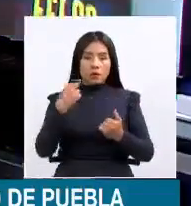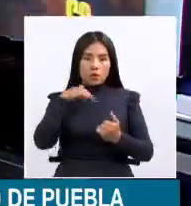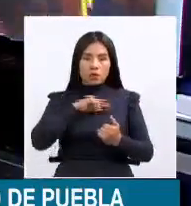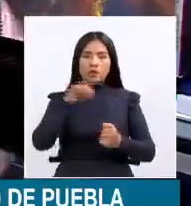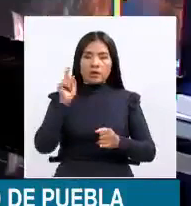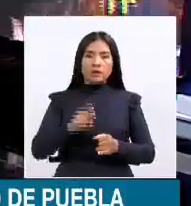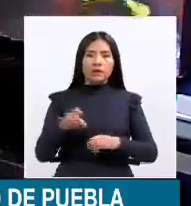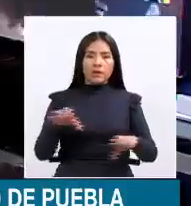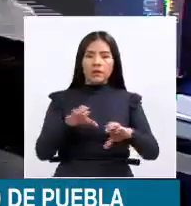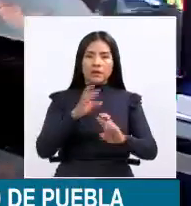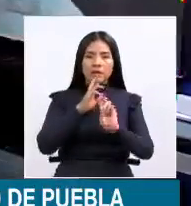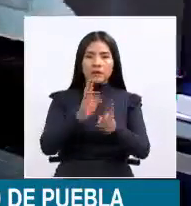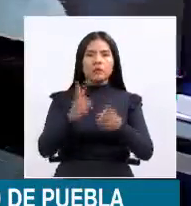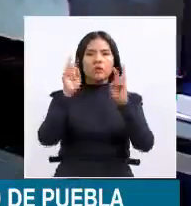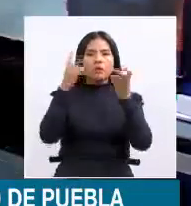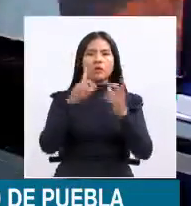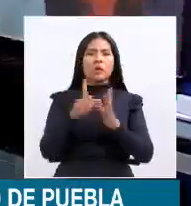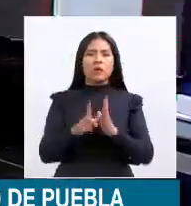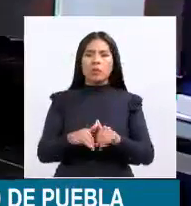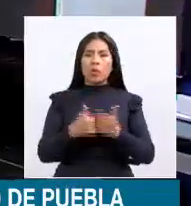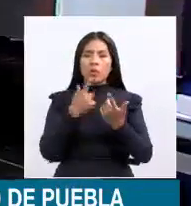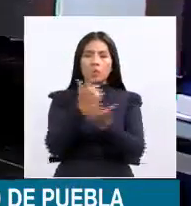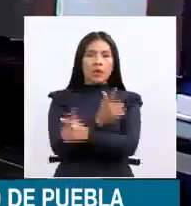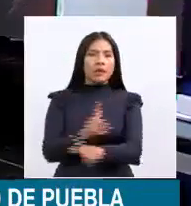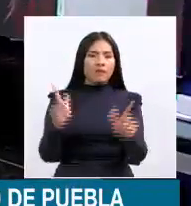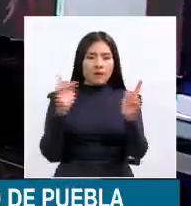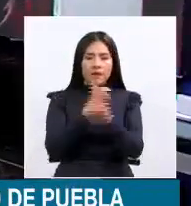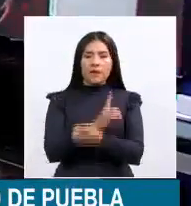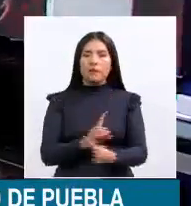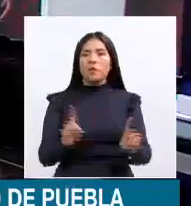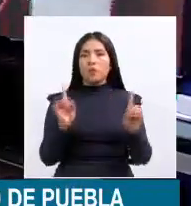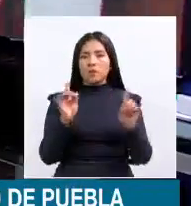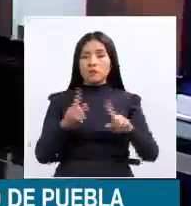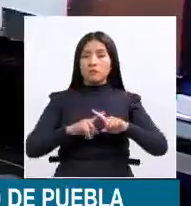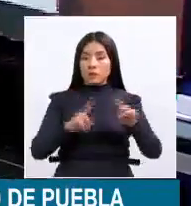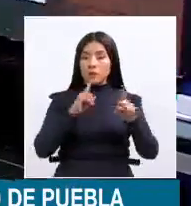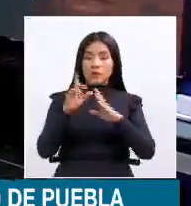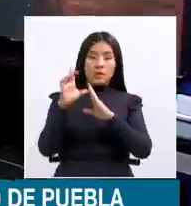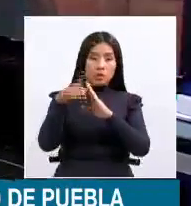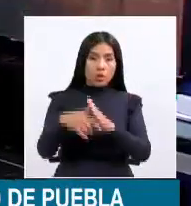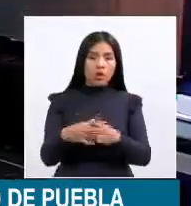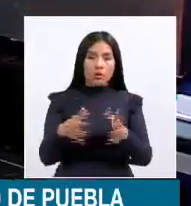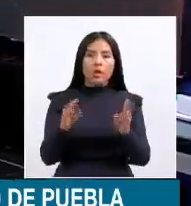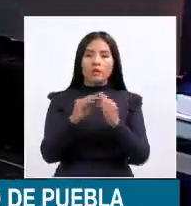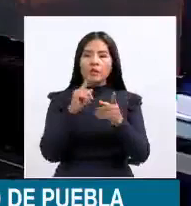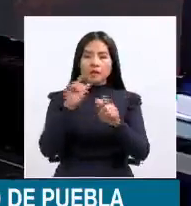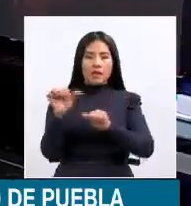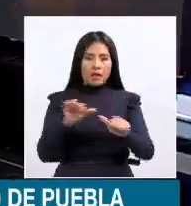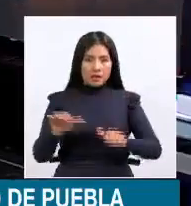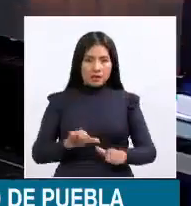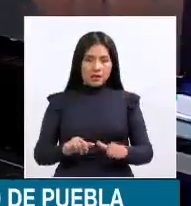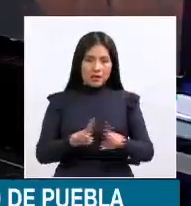actúan bajo el lema de la libertad, de la democracia, pero luego sus acciones van